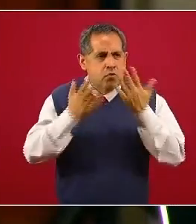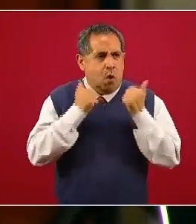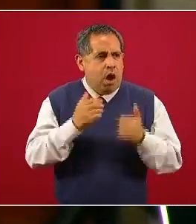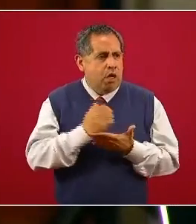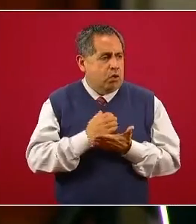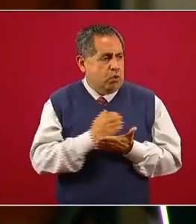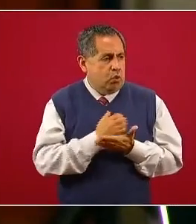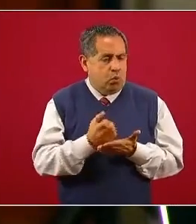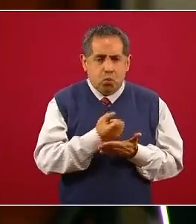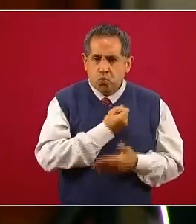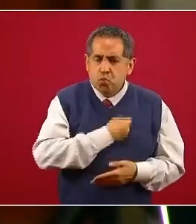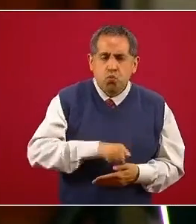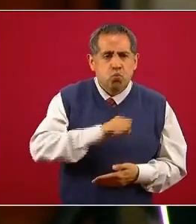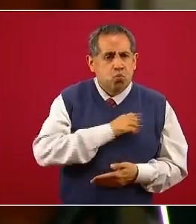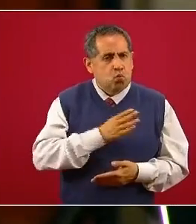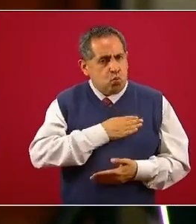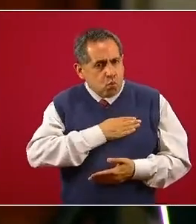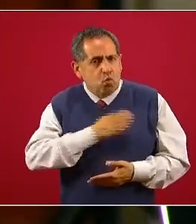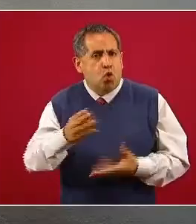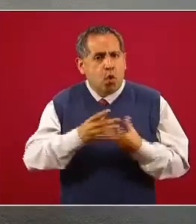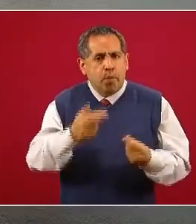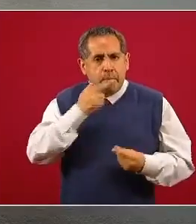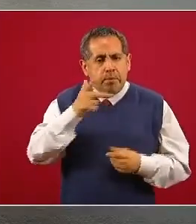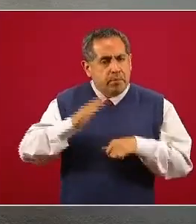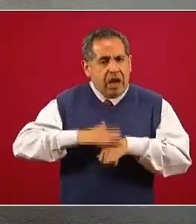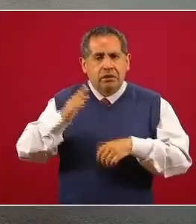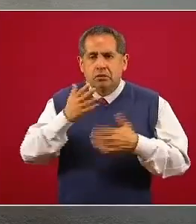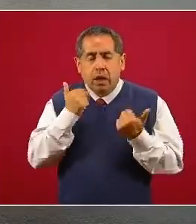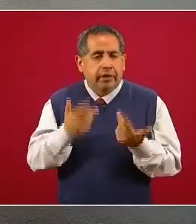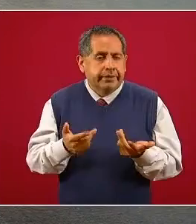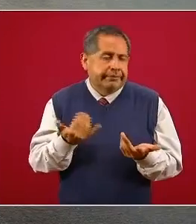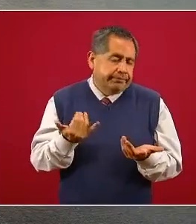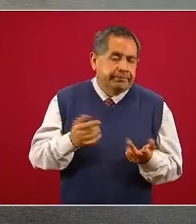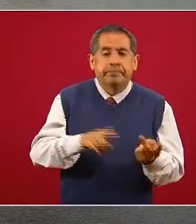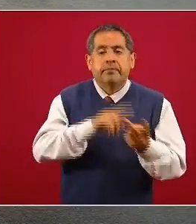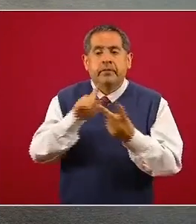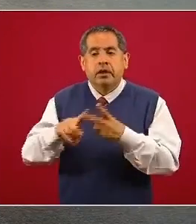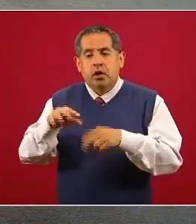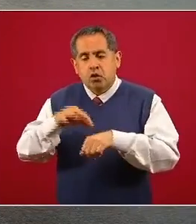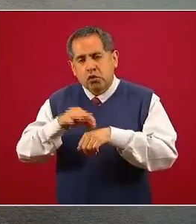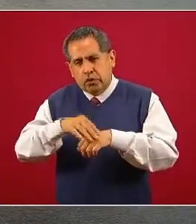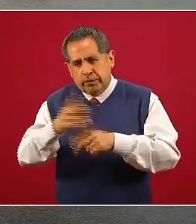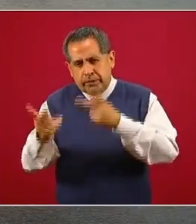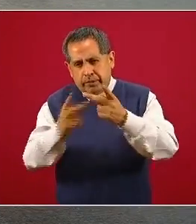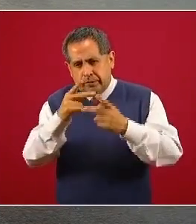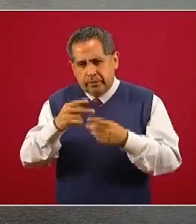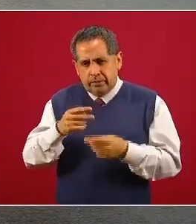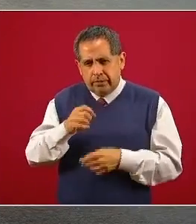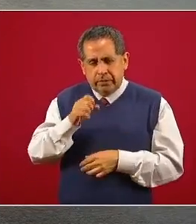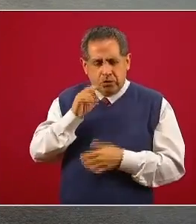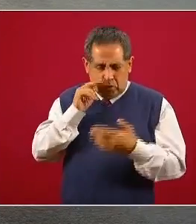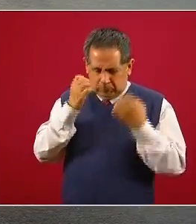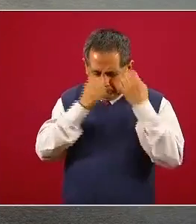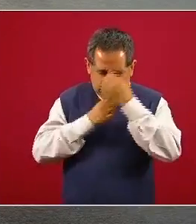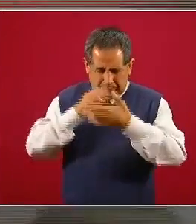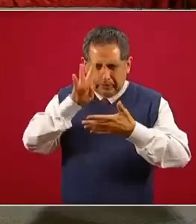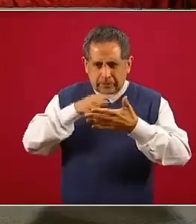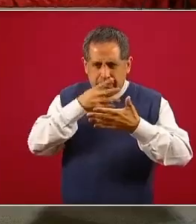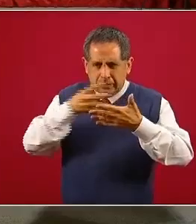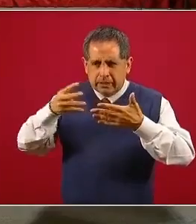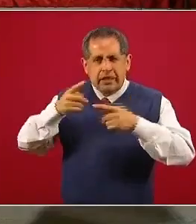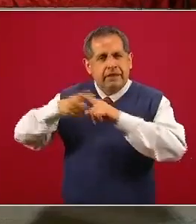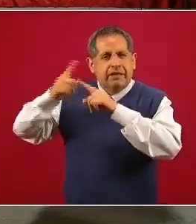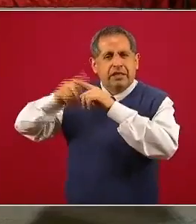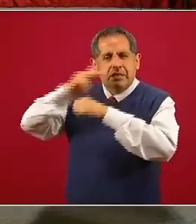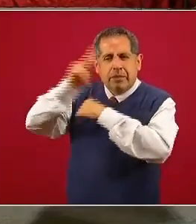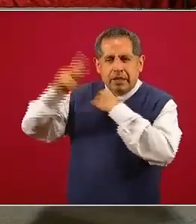porcentaje de recuperación más alto. Y doctor, estuve revisando unas gráficas de todos los países